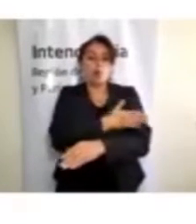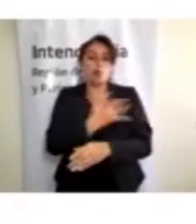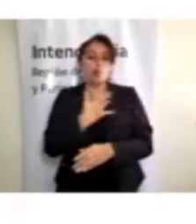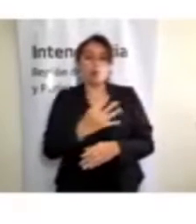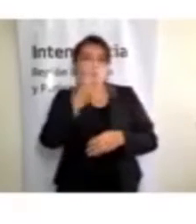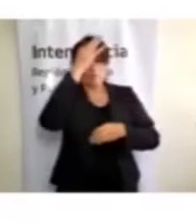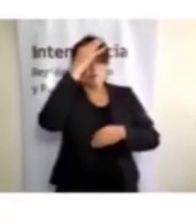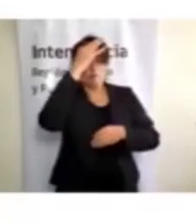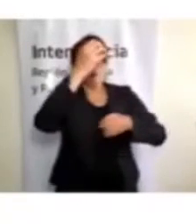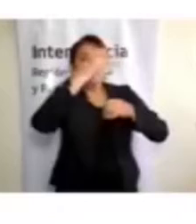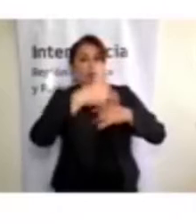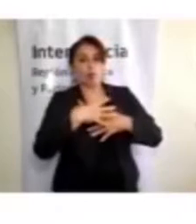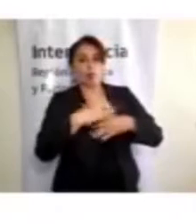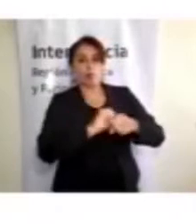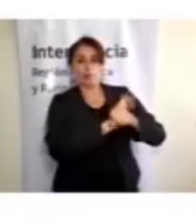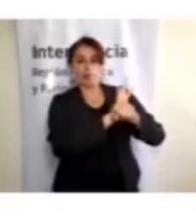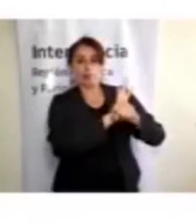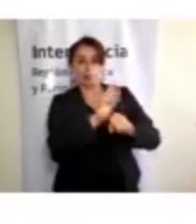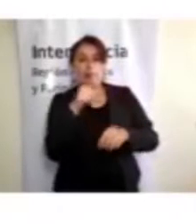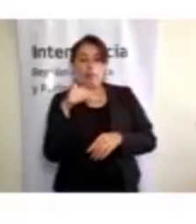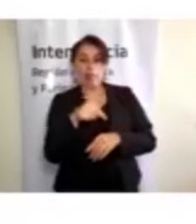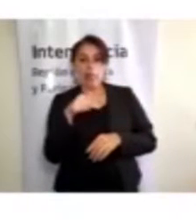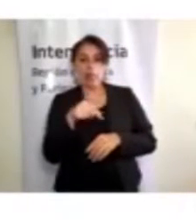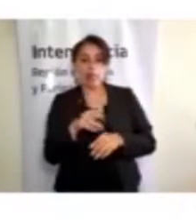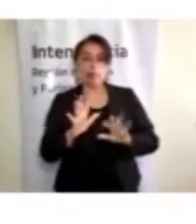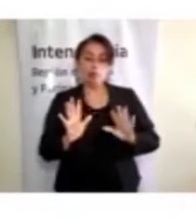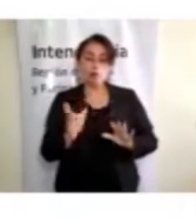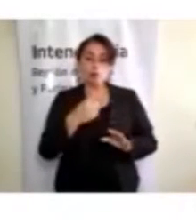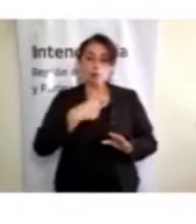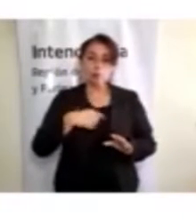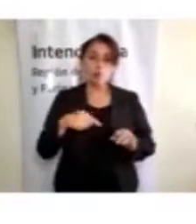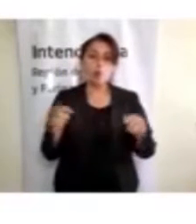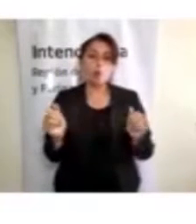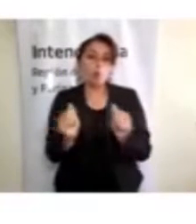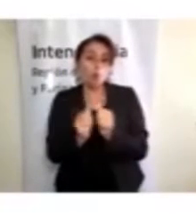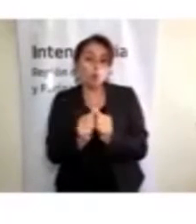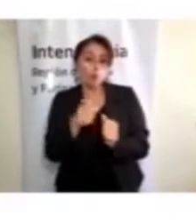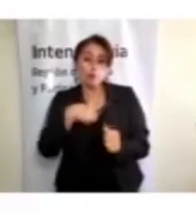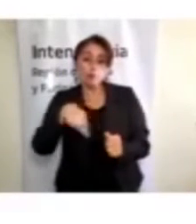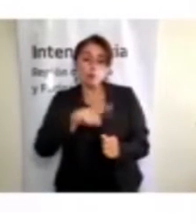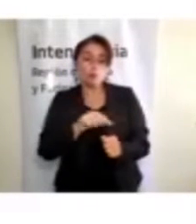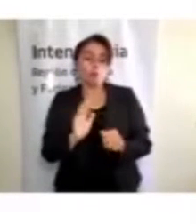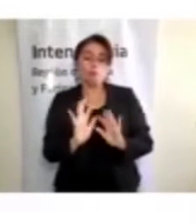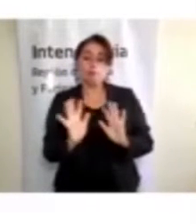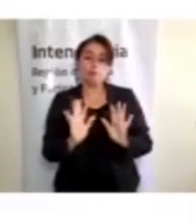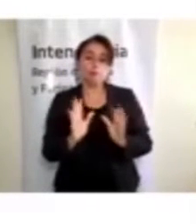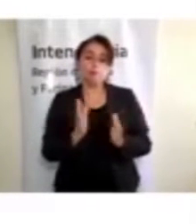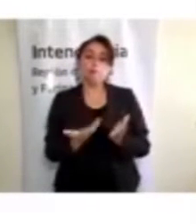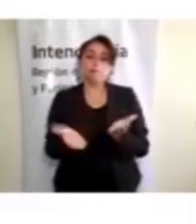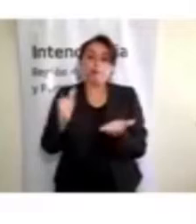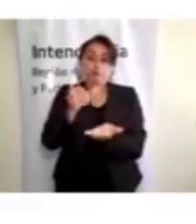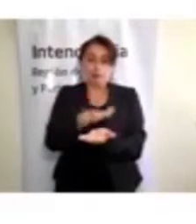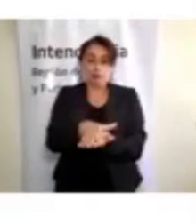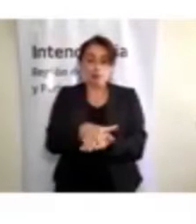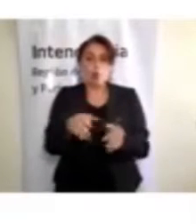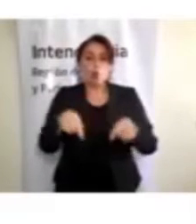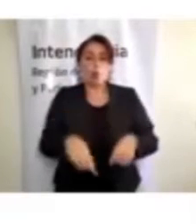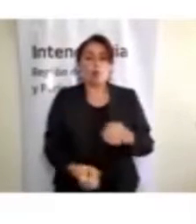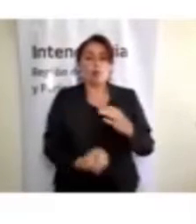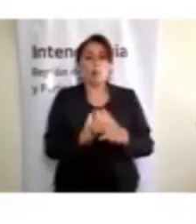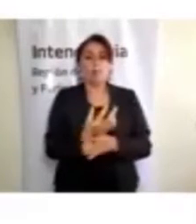COVID, al ser contagiadas de COVID, han dejado de estar con nosotros. Los casos nuevos hoy día son